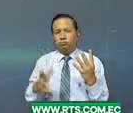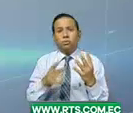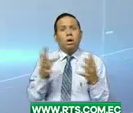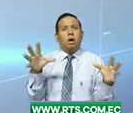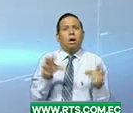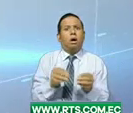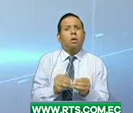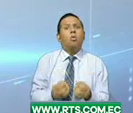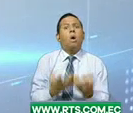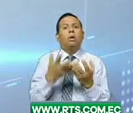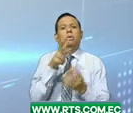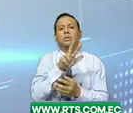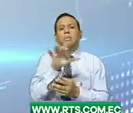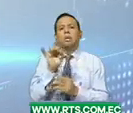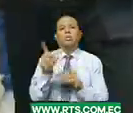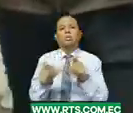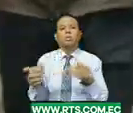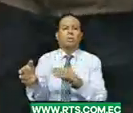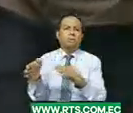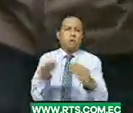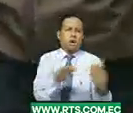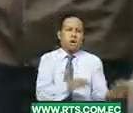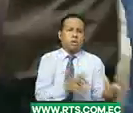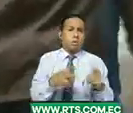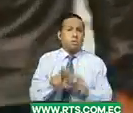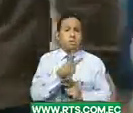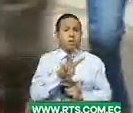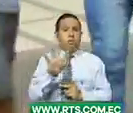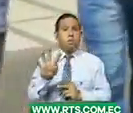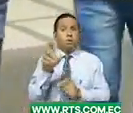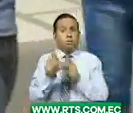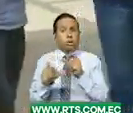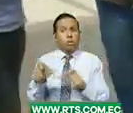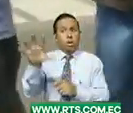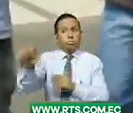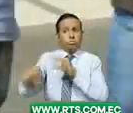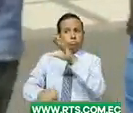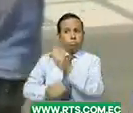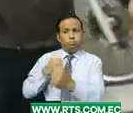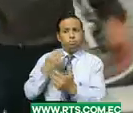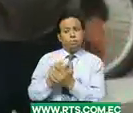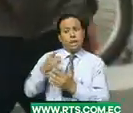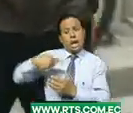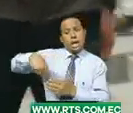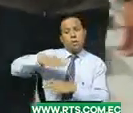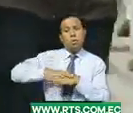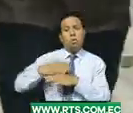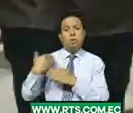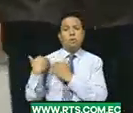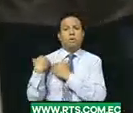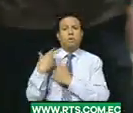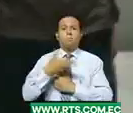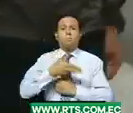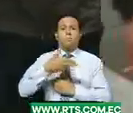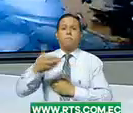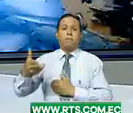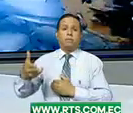muertes violentas en Durán y 24 personas acusadas de sicariato han sido detenidas. Informó Roselena